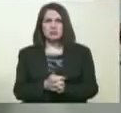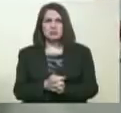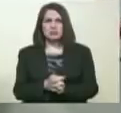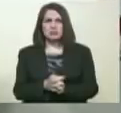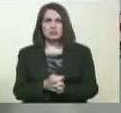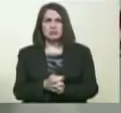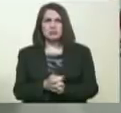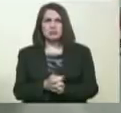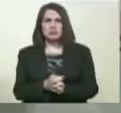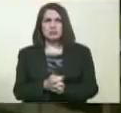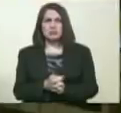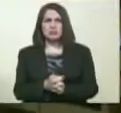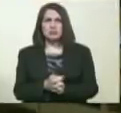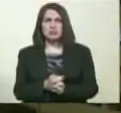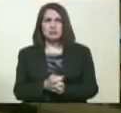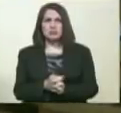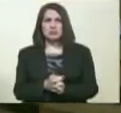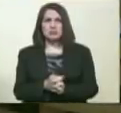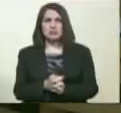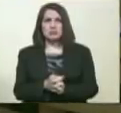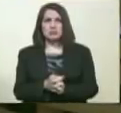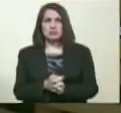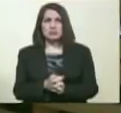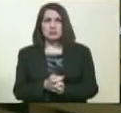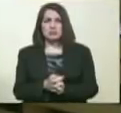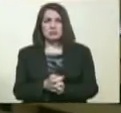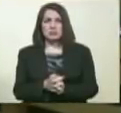Y ahora viene a